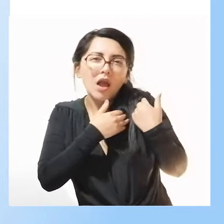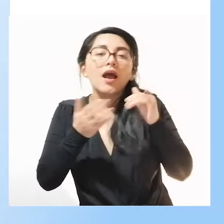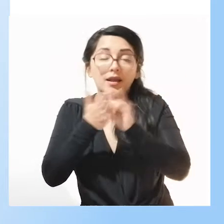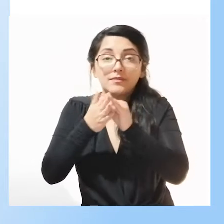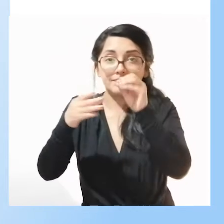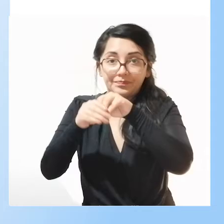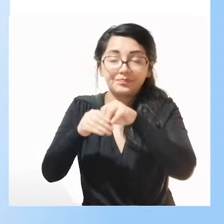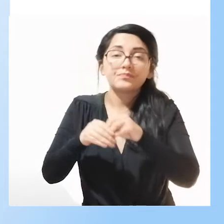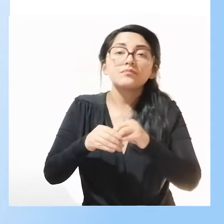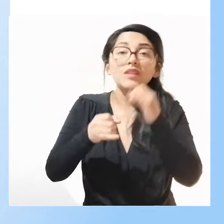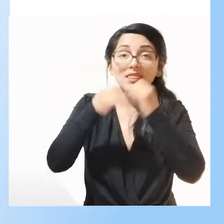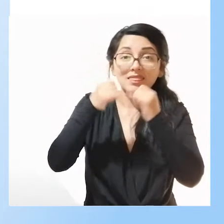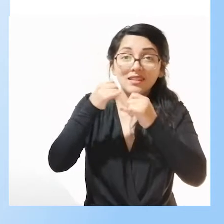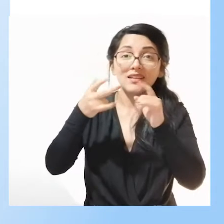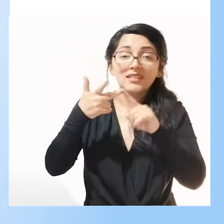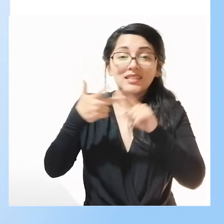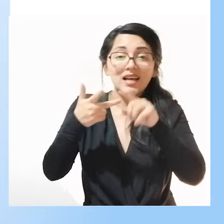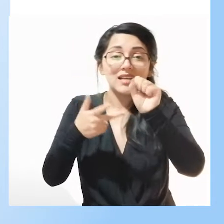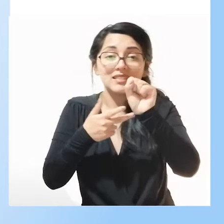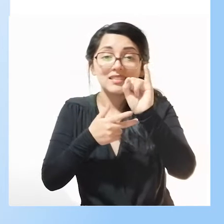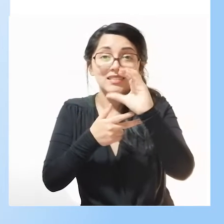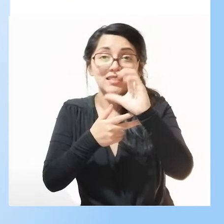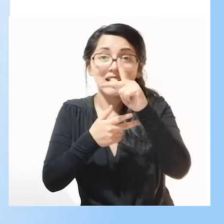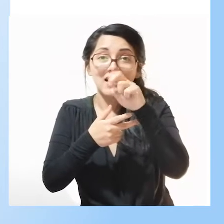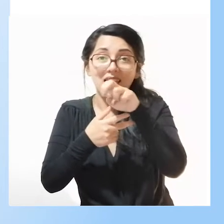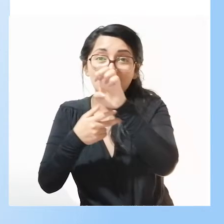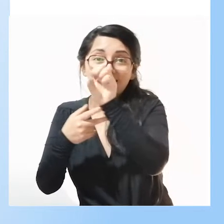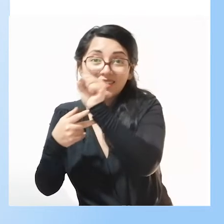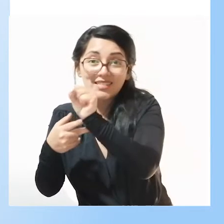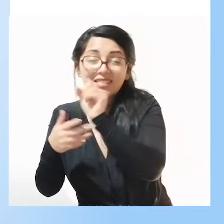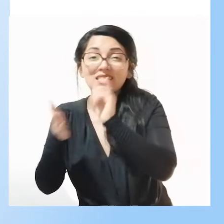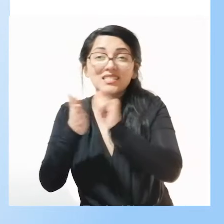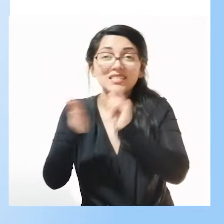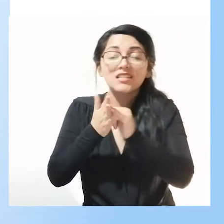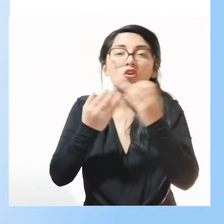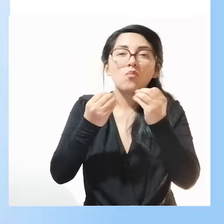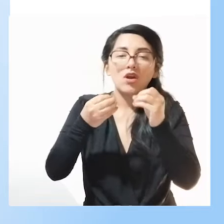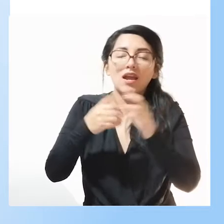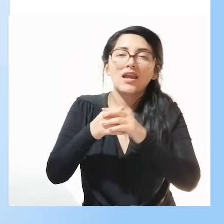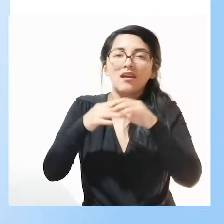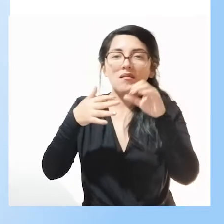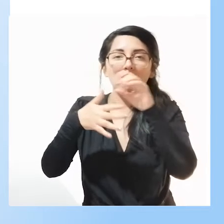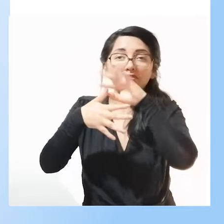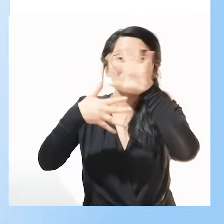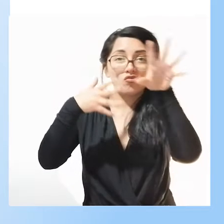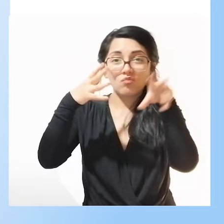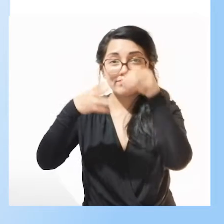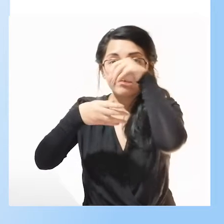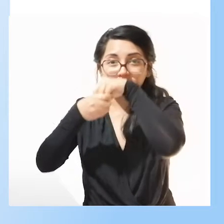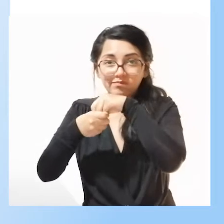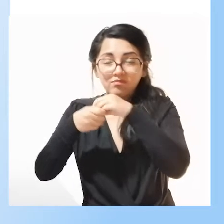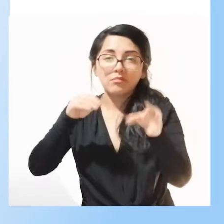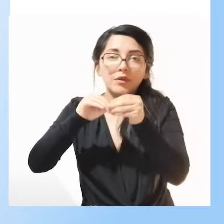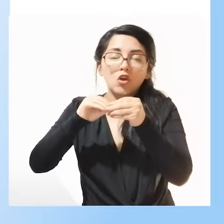el tercer término, el sickness, que hace referencia a la globalización de todos estos factores, pero añadiendo lo